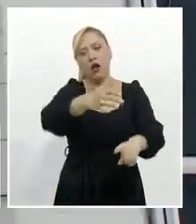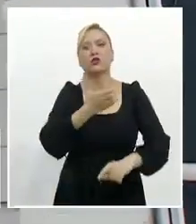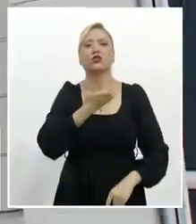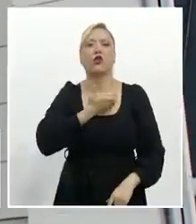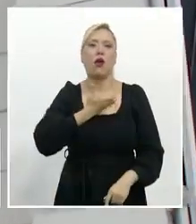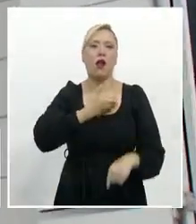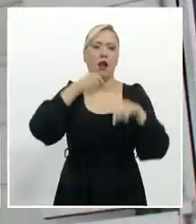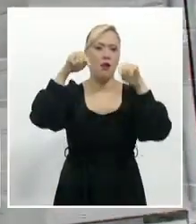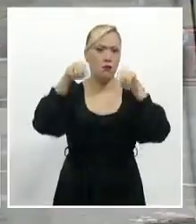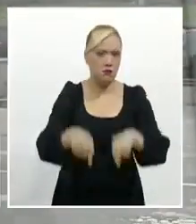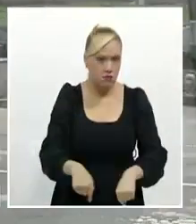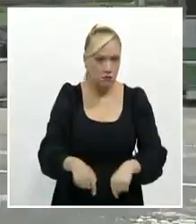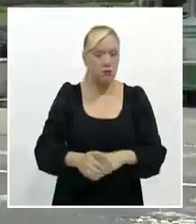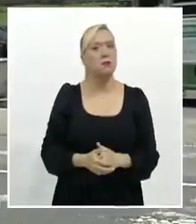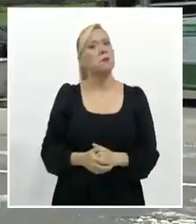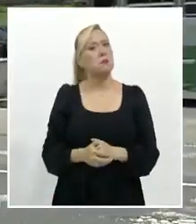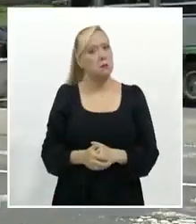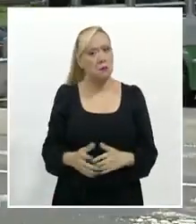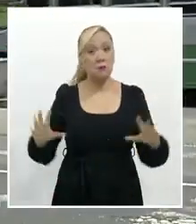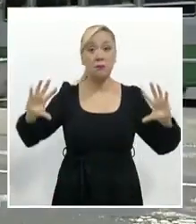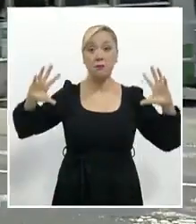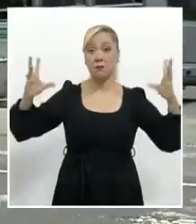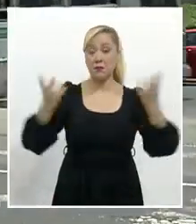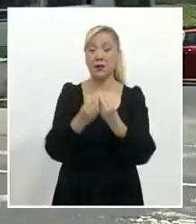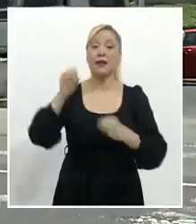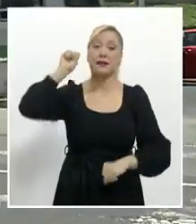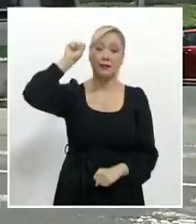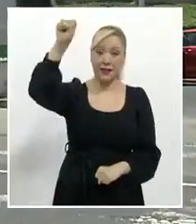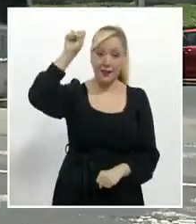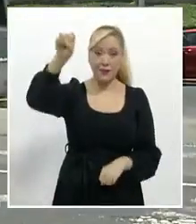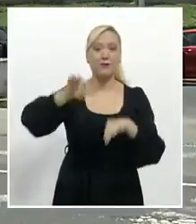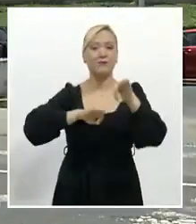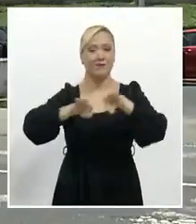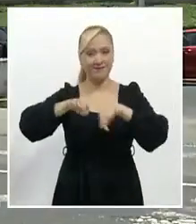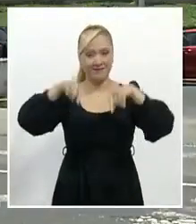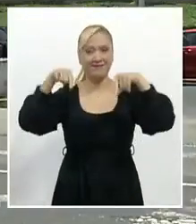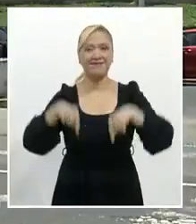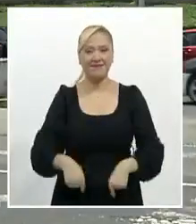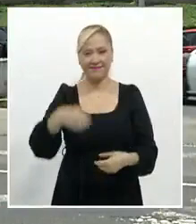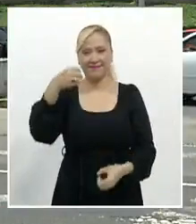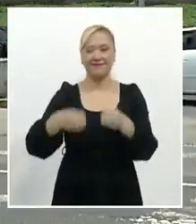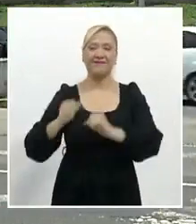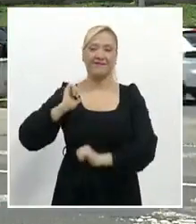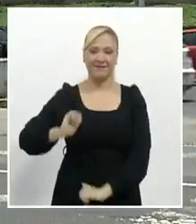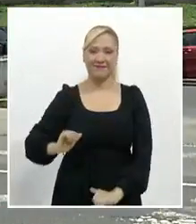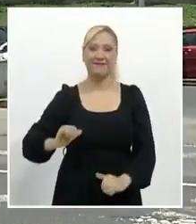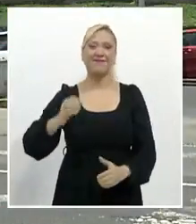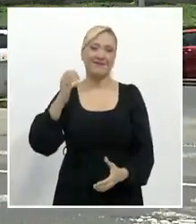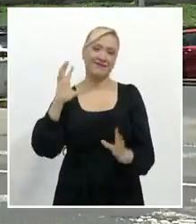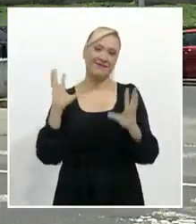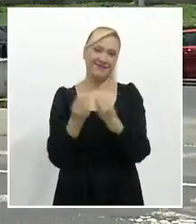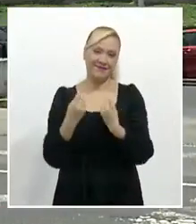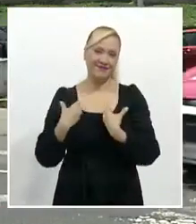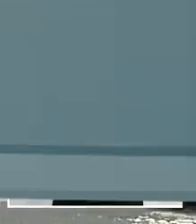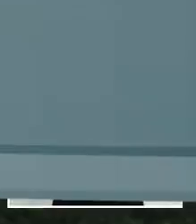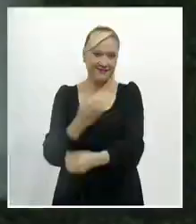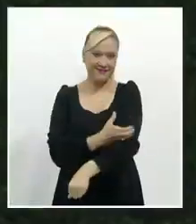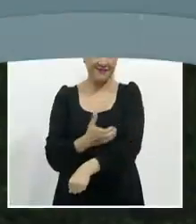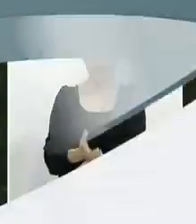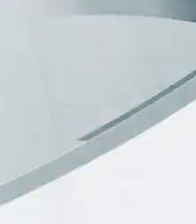capitalino. A esta convocatoria se ha sumado el Sindicato de Trabajadores del Poder Judicial de la Federación.